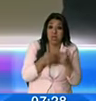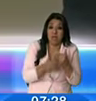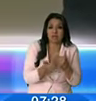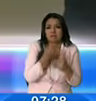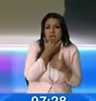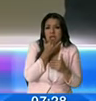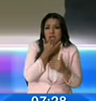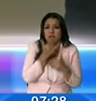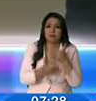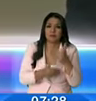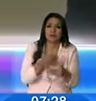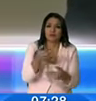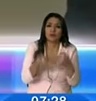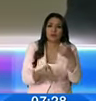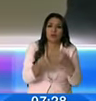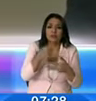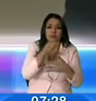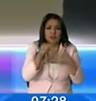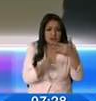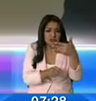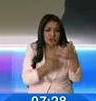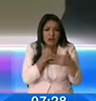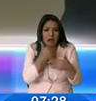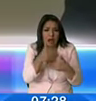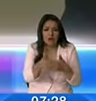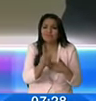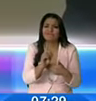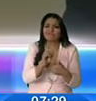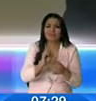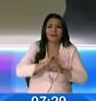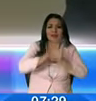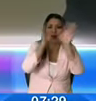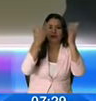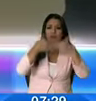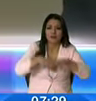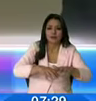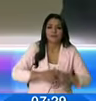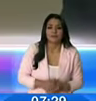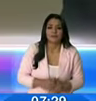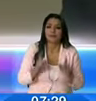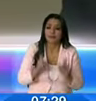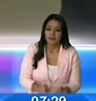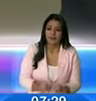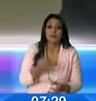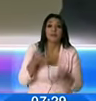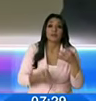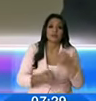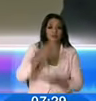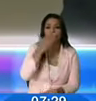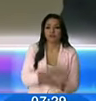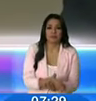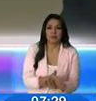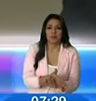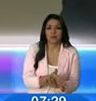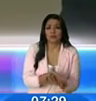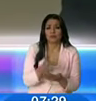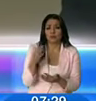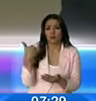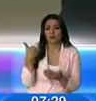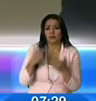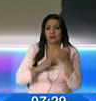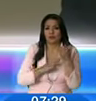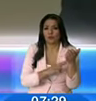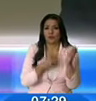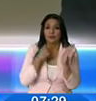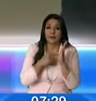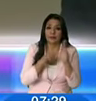Este proceso adolece de causas de nulidad que están clarísimas y tiene que casarse esta sentencia. Tenemos algunos recursos, tenemos un